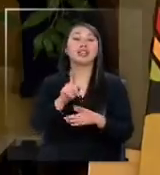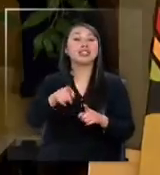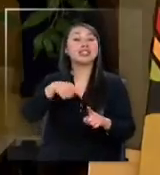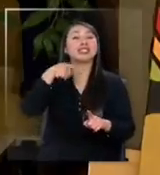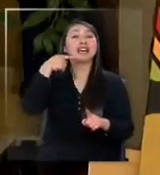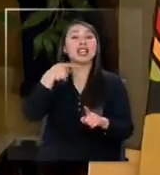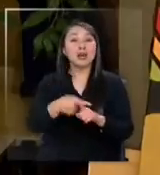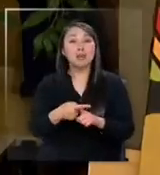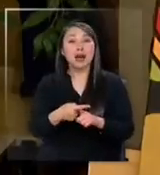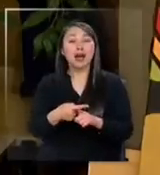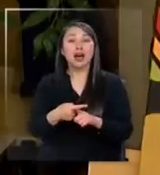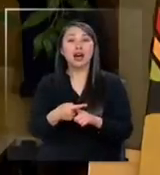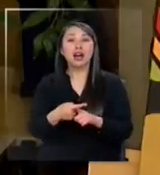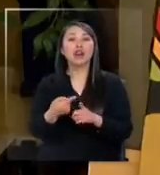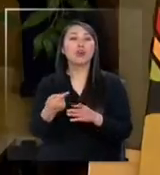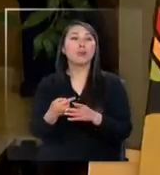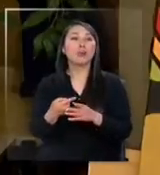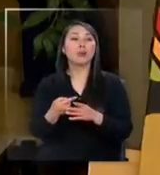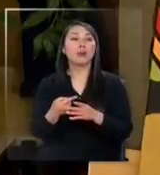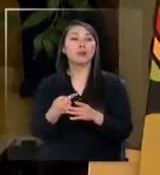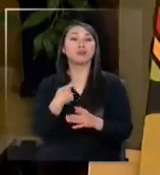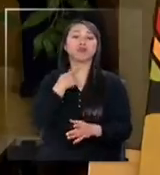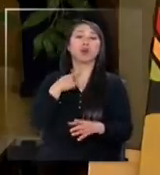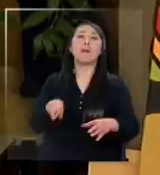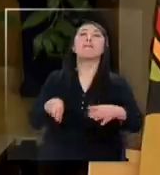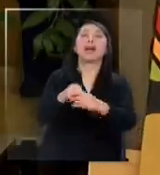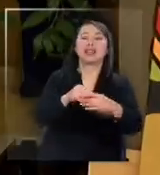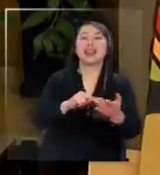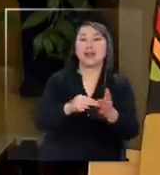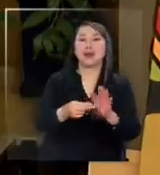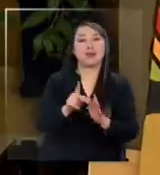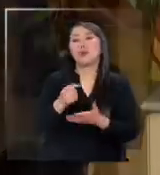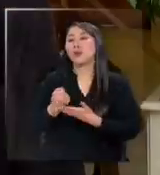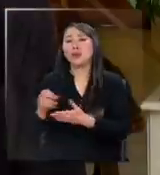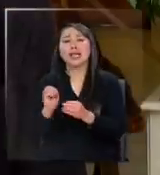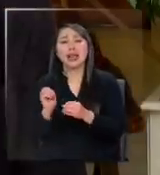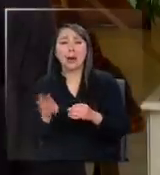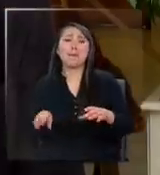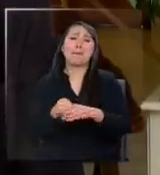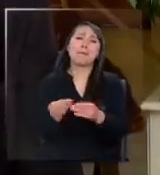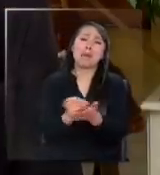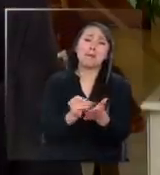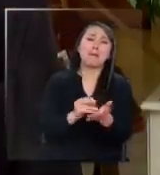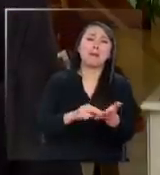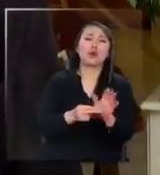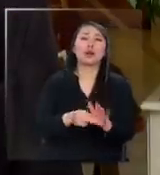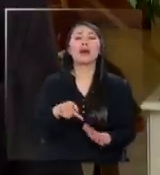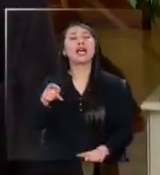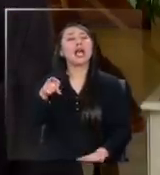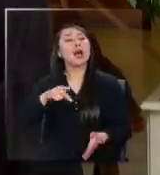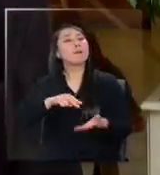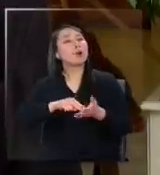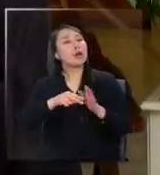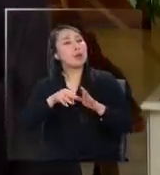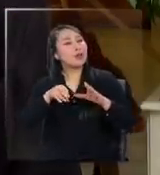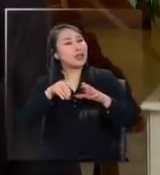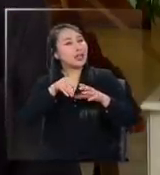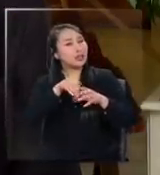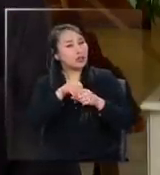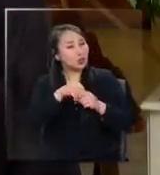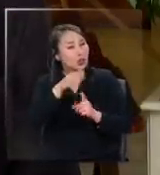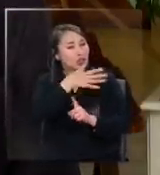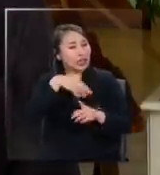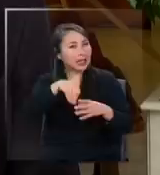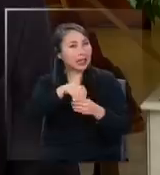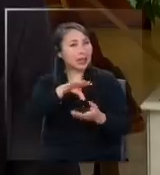factor más de una parte más de la ecuación del problema. Diputado, ¿y el problema netamente viene de la situación interna del país?